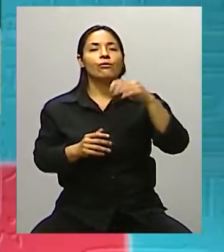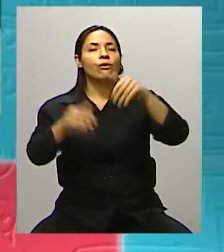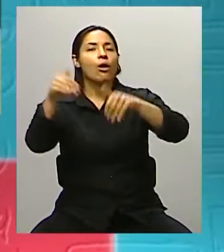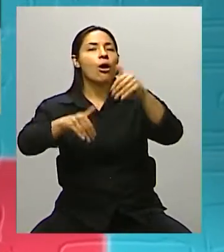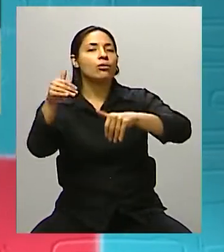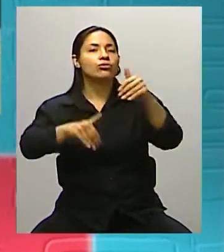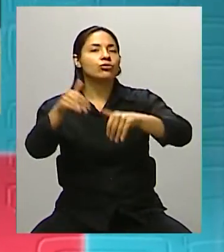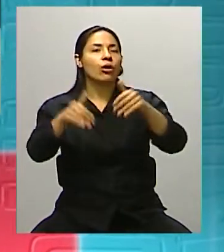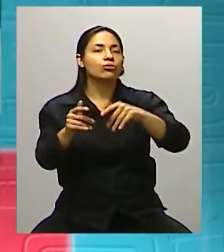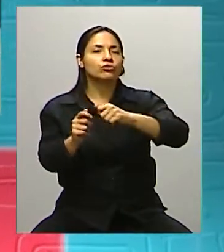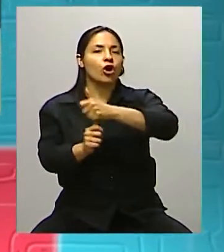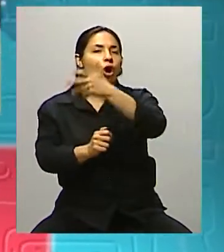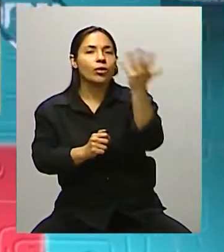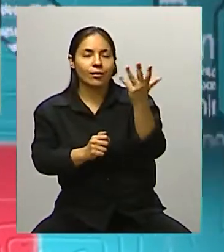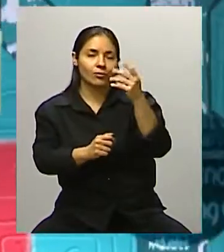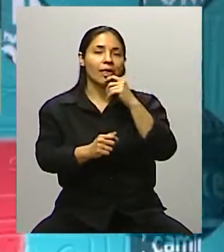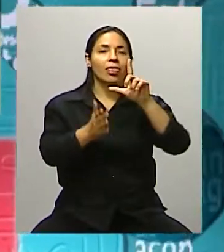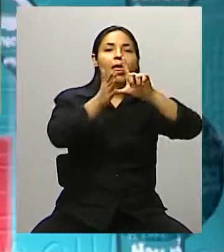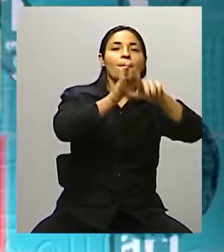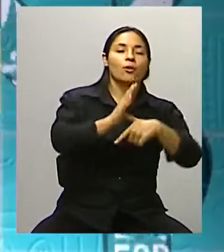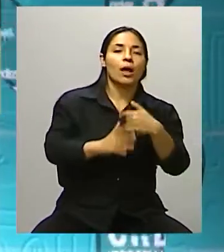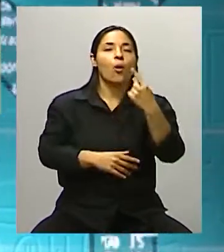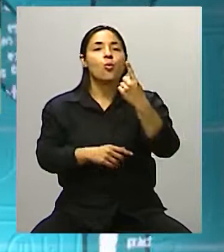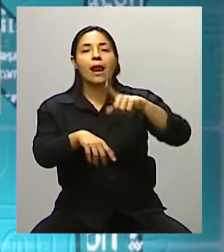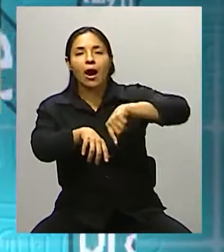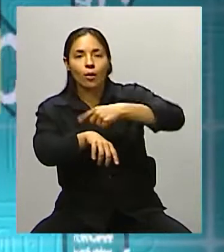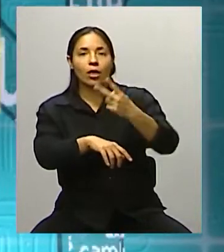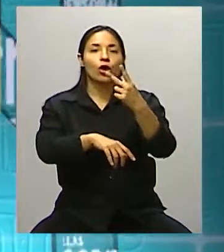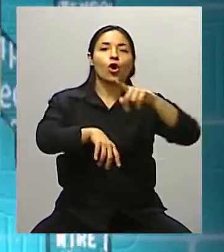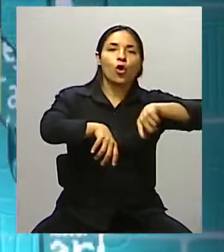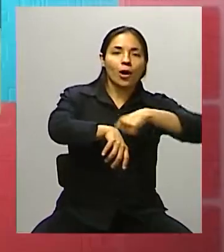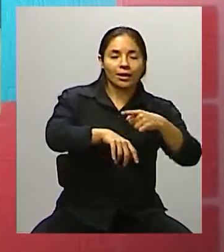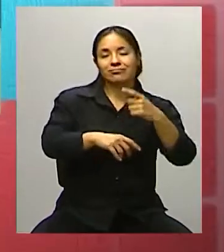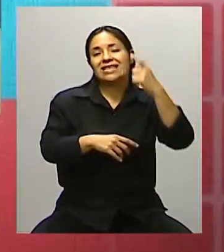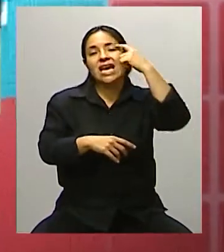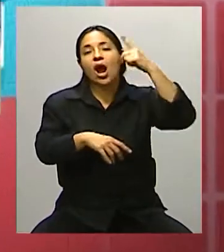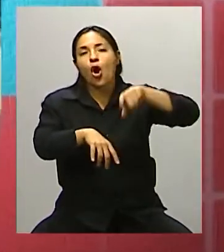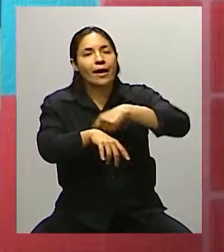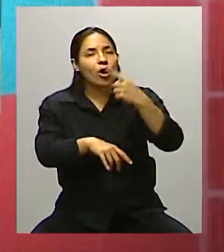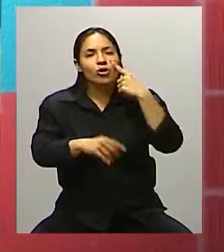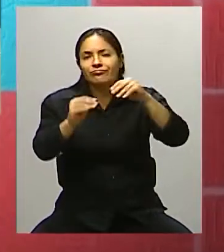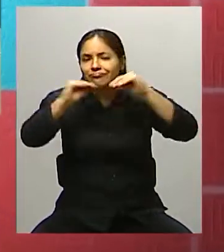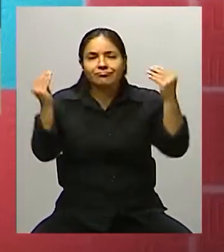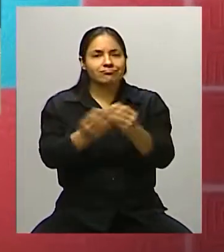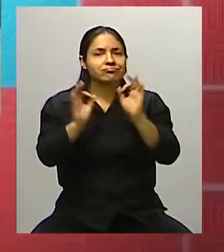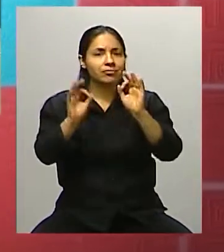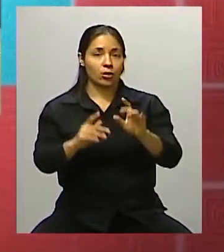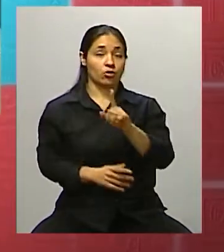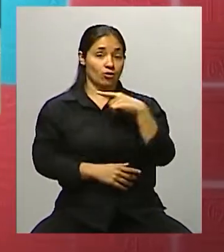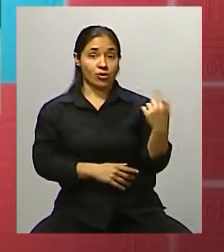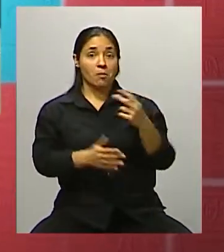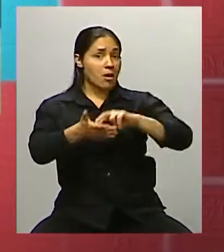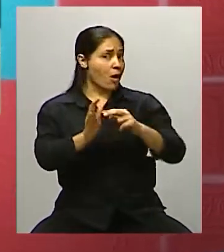a demorar 1 hora, 2 horas, 10 horas conocer los resultados, pero no hemos tenido mayores